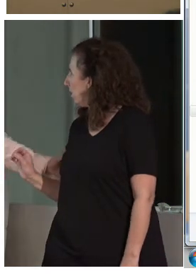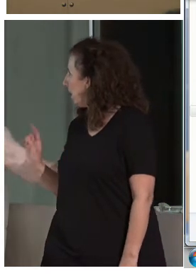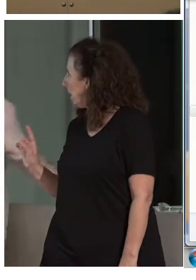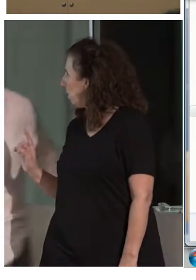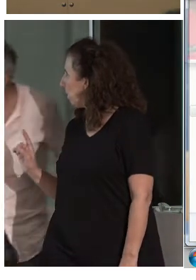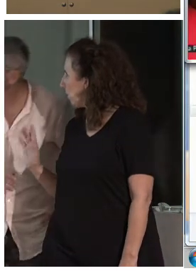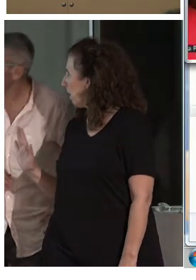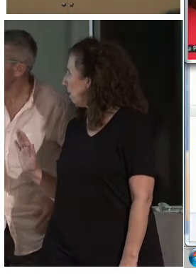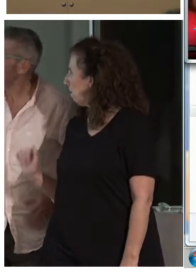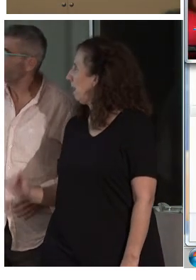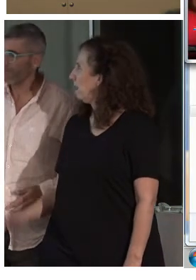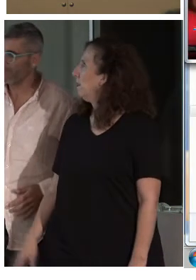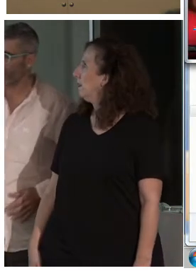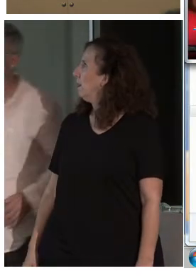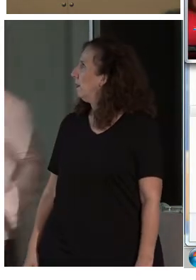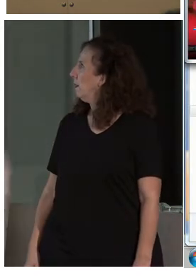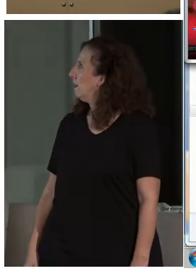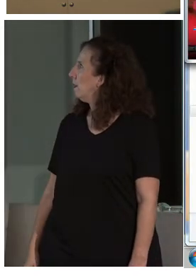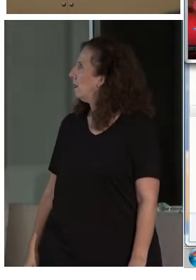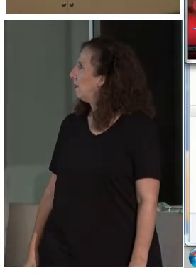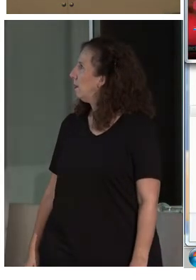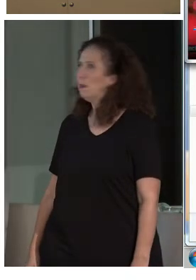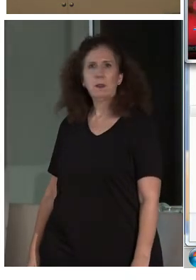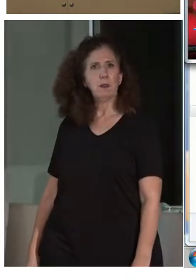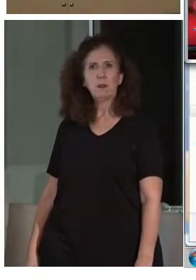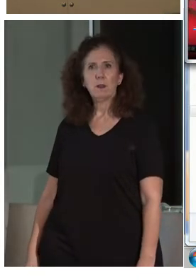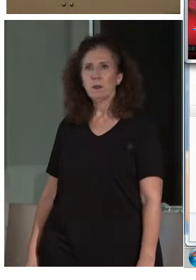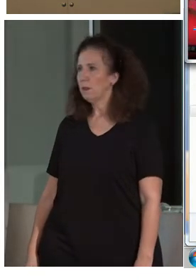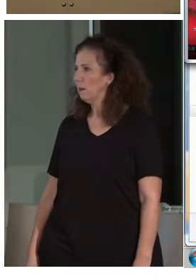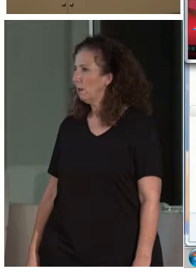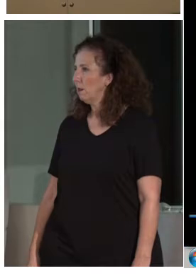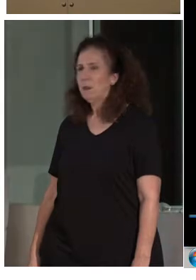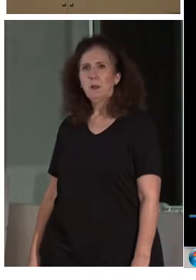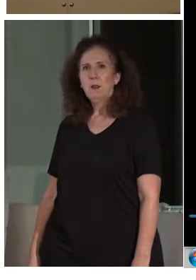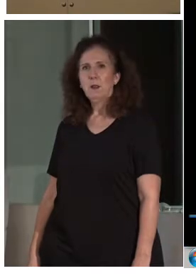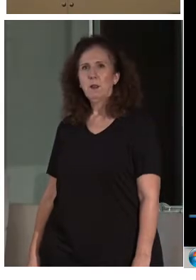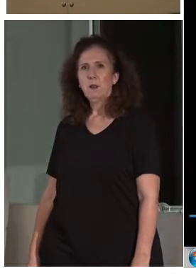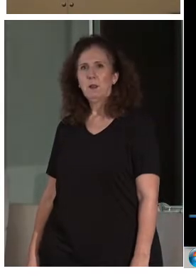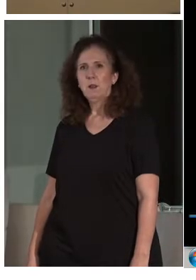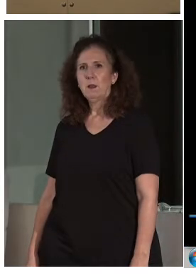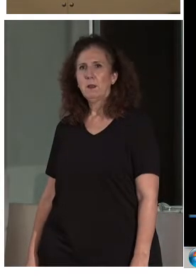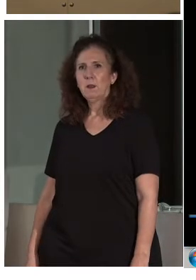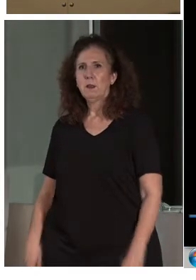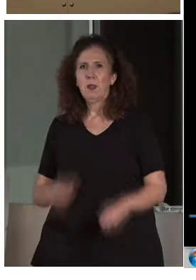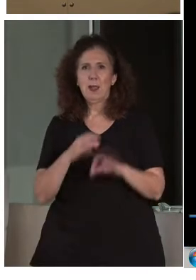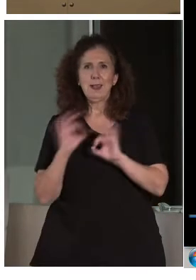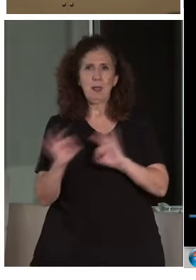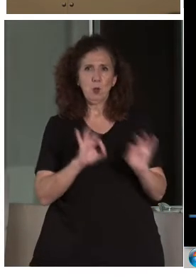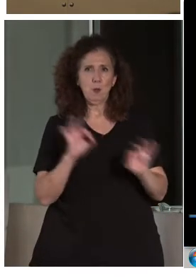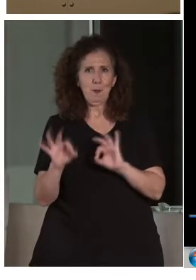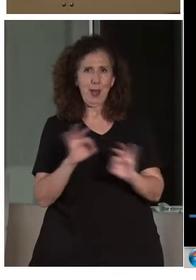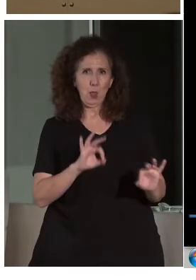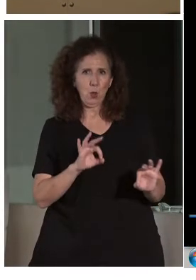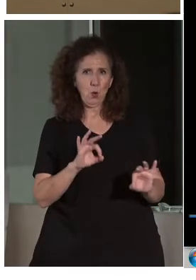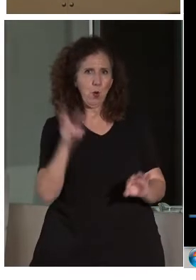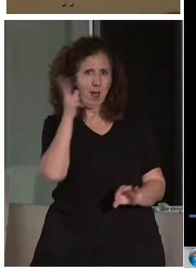Sillas como estas ayudan a que las personas con movilidad reducida se acerquen a los senderos del Parque Nacional de Garajonay. Este grupo de voluntarios de Cruz Roja